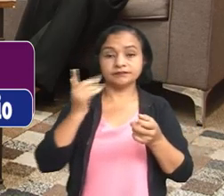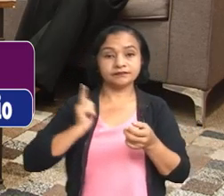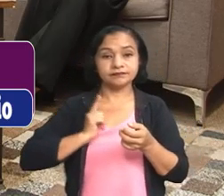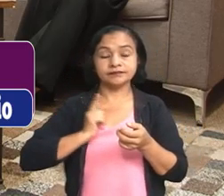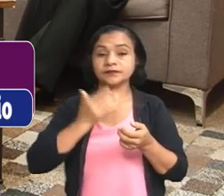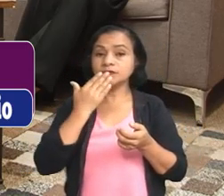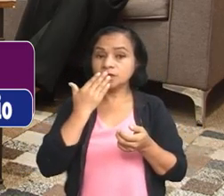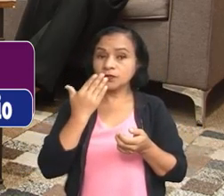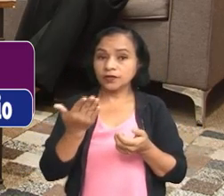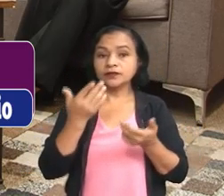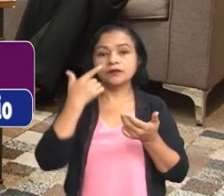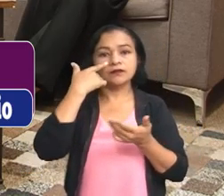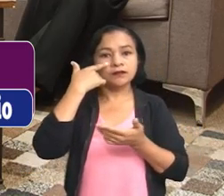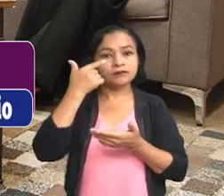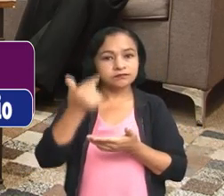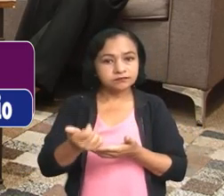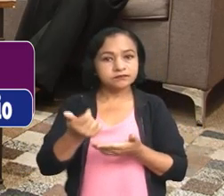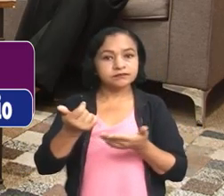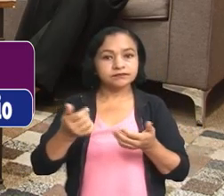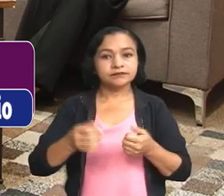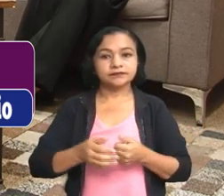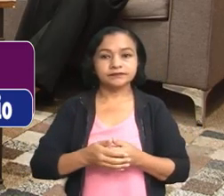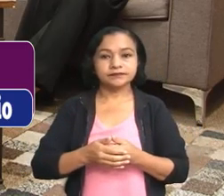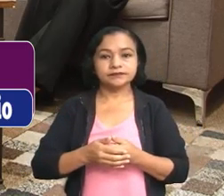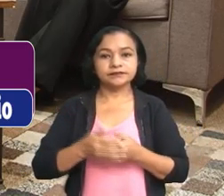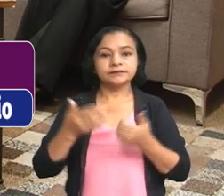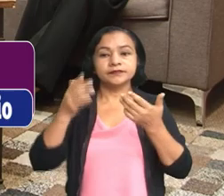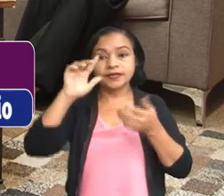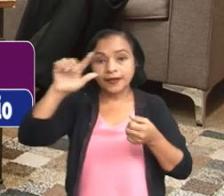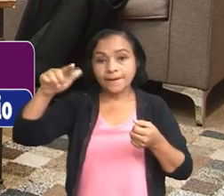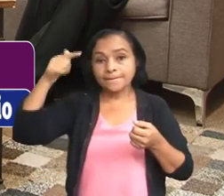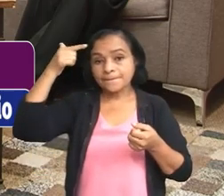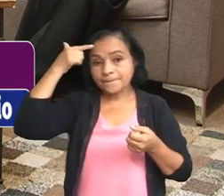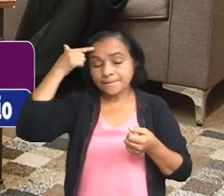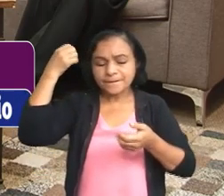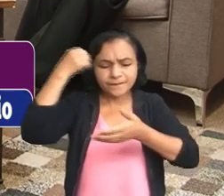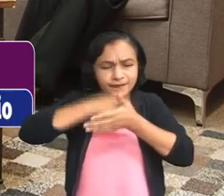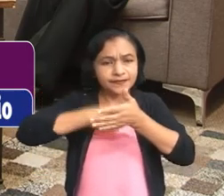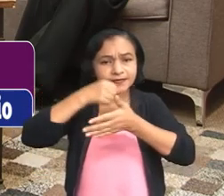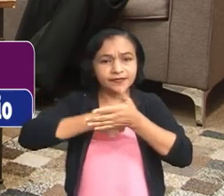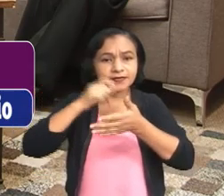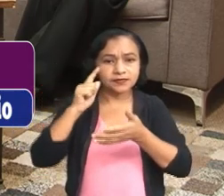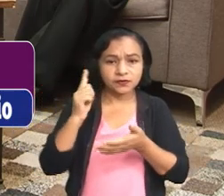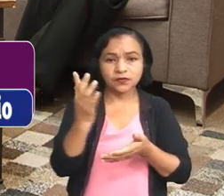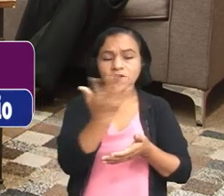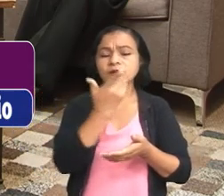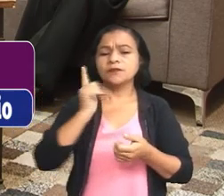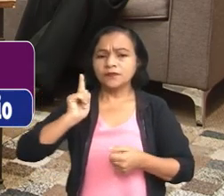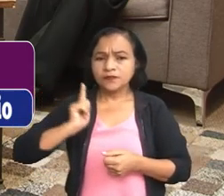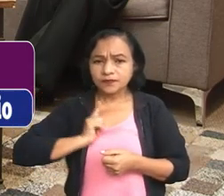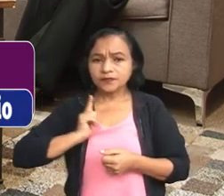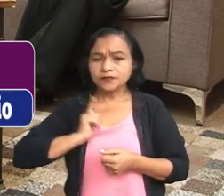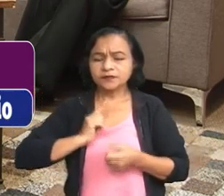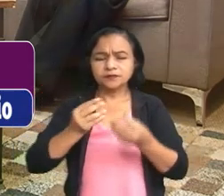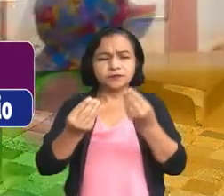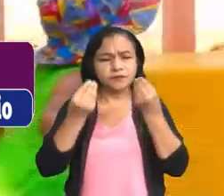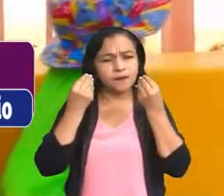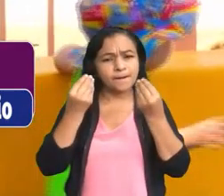pena reconocer que el gobierno, todos los esfuerzos, y por eso hemos tenido también